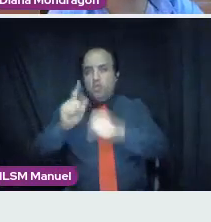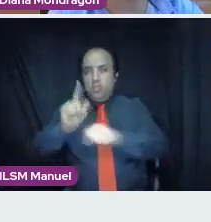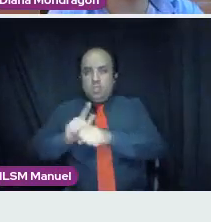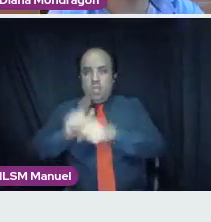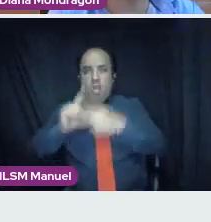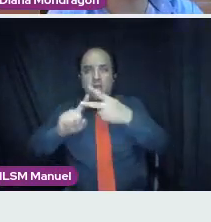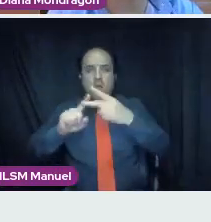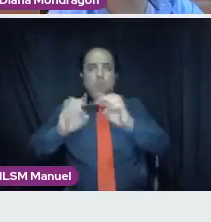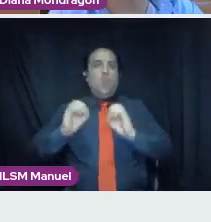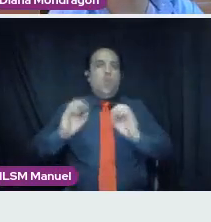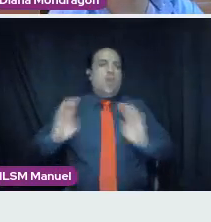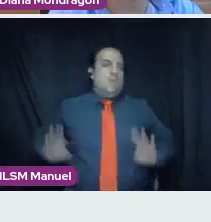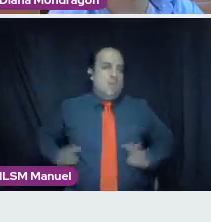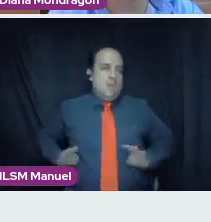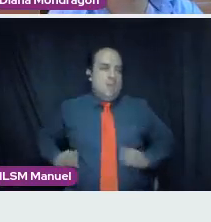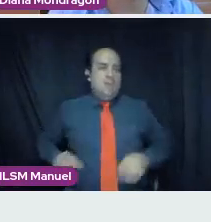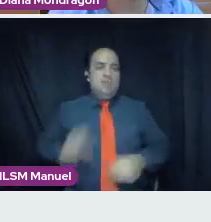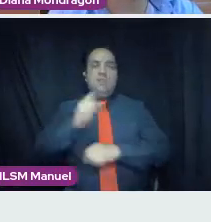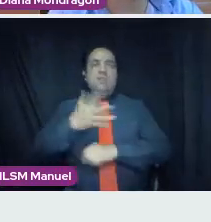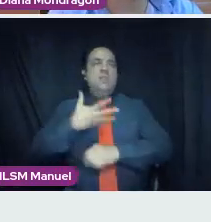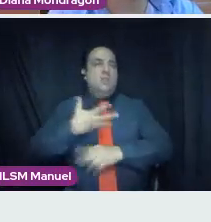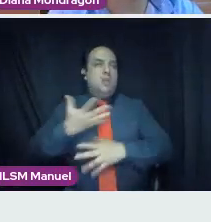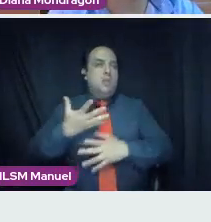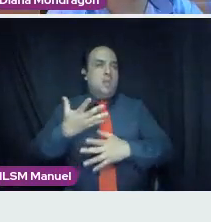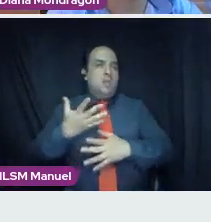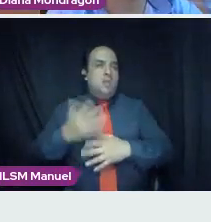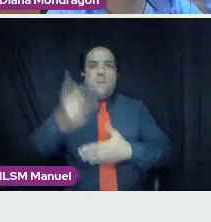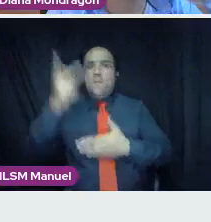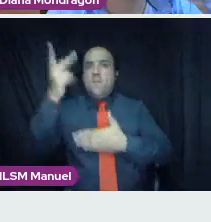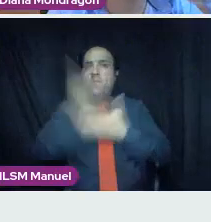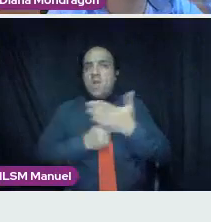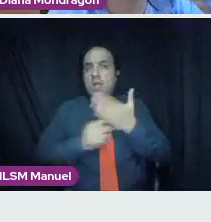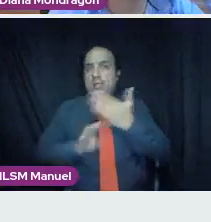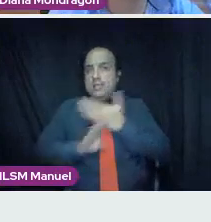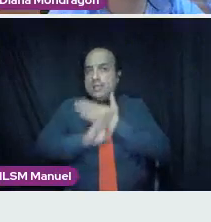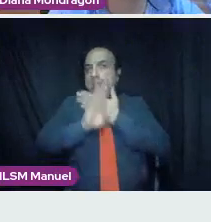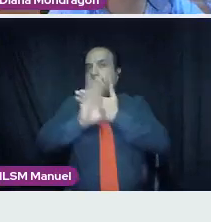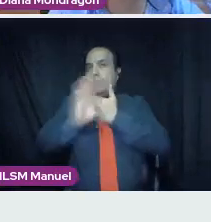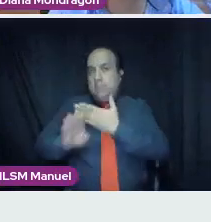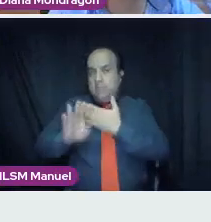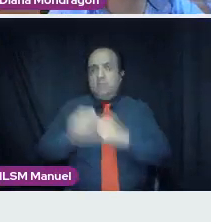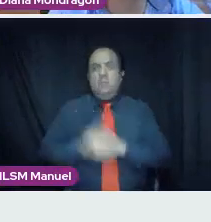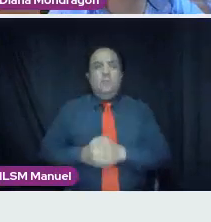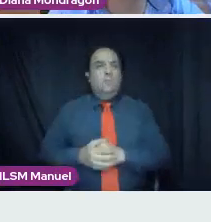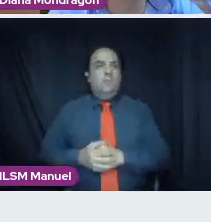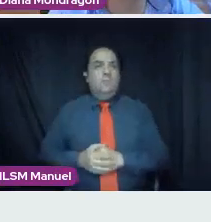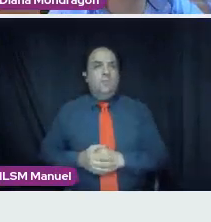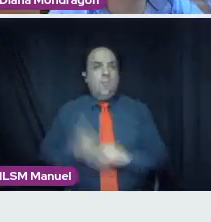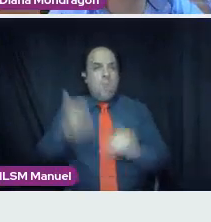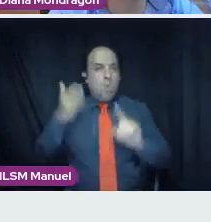conductuales, también hay programas de prevención, ¿no? En donde justo se busca